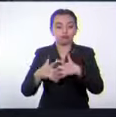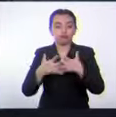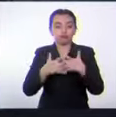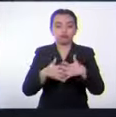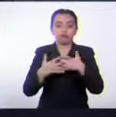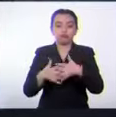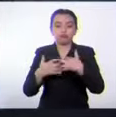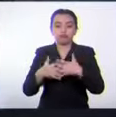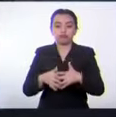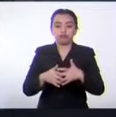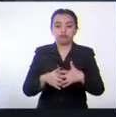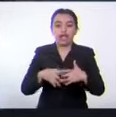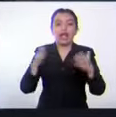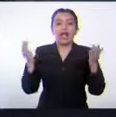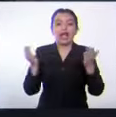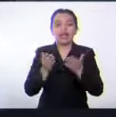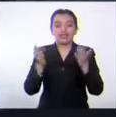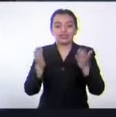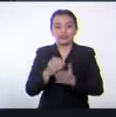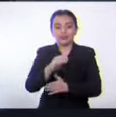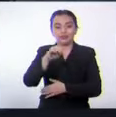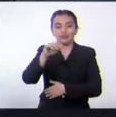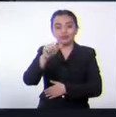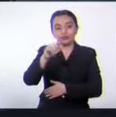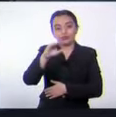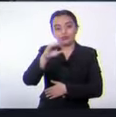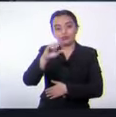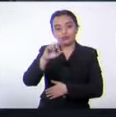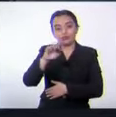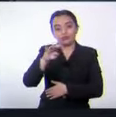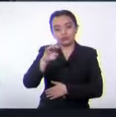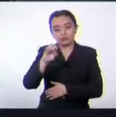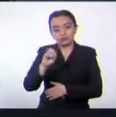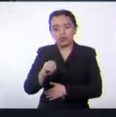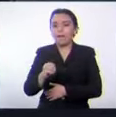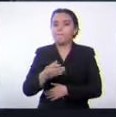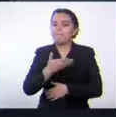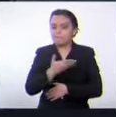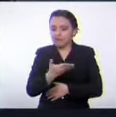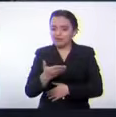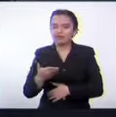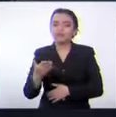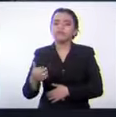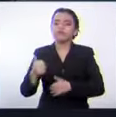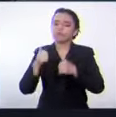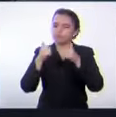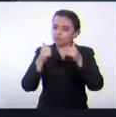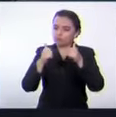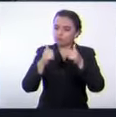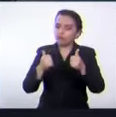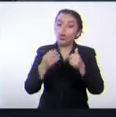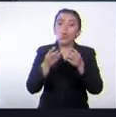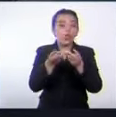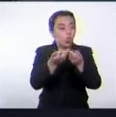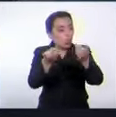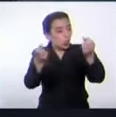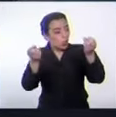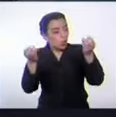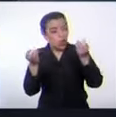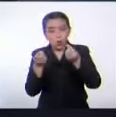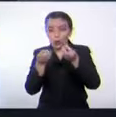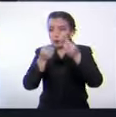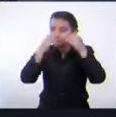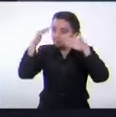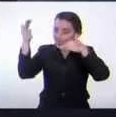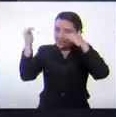hace que el acero sea un material estratégico y que numerosos países no sean capaces